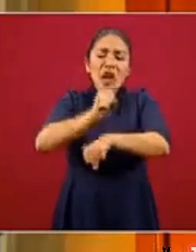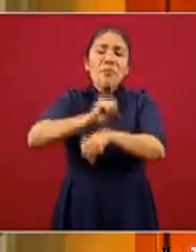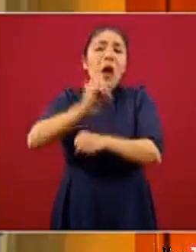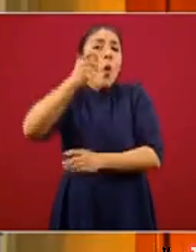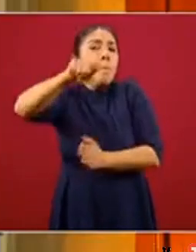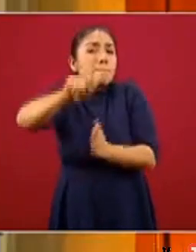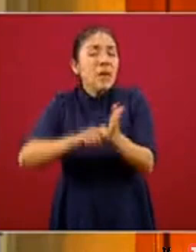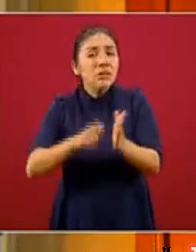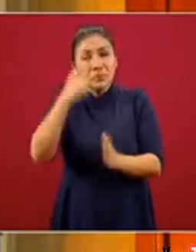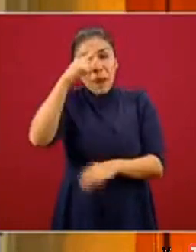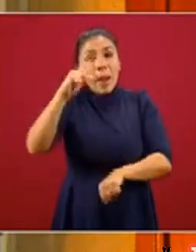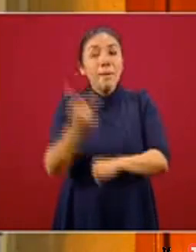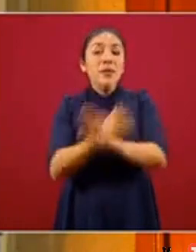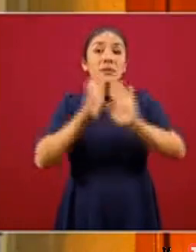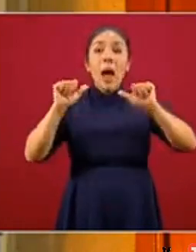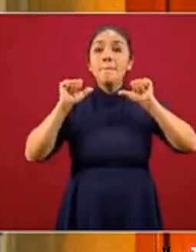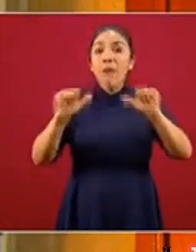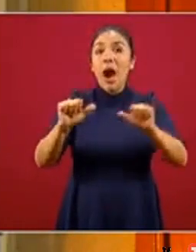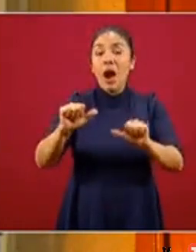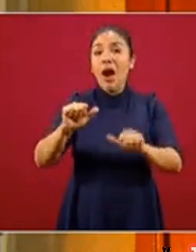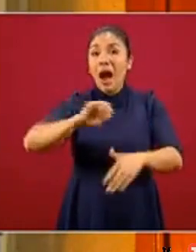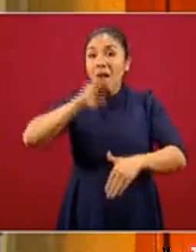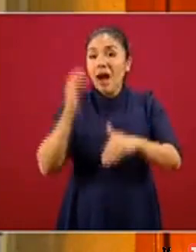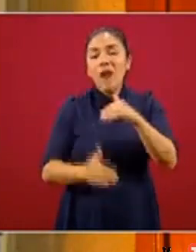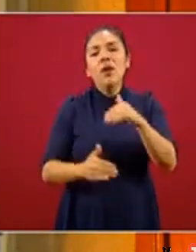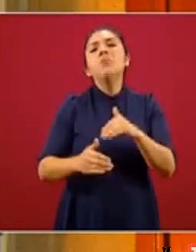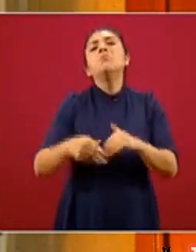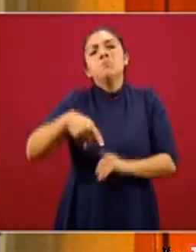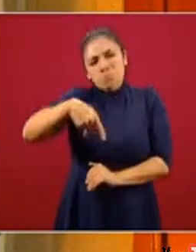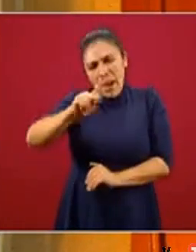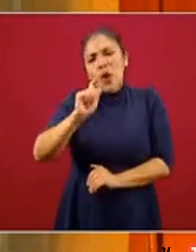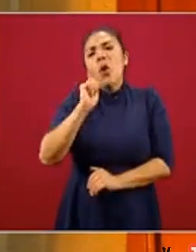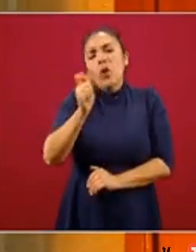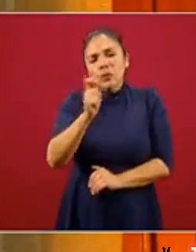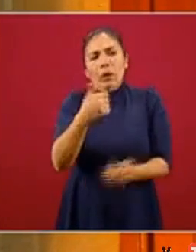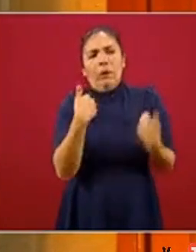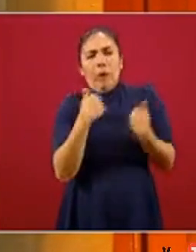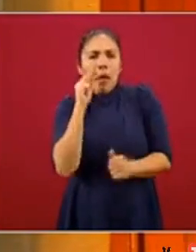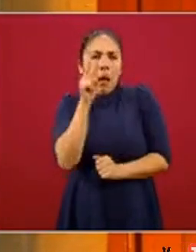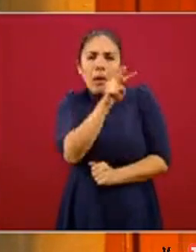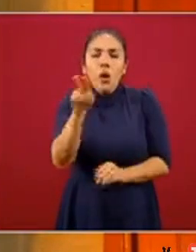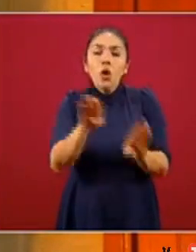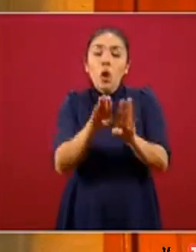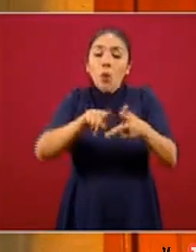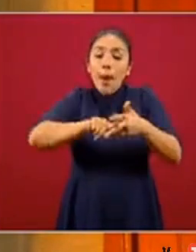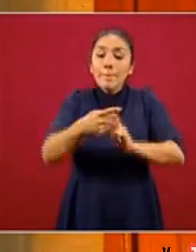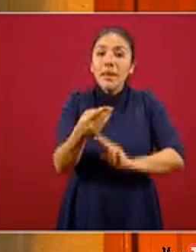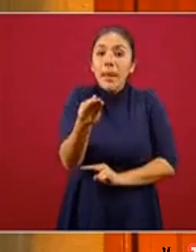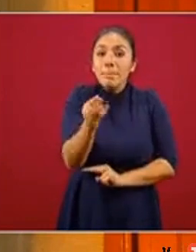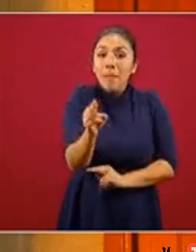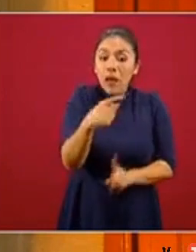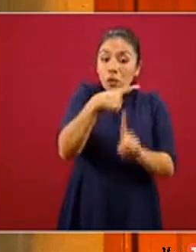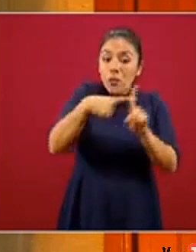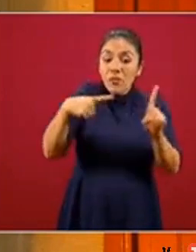la ocurrencia de esta epidemia, pero sí es un signo positivo de que desde mitades de mayo se ha vuelto más